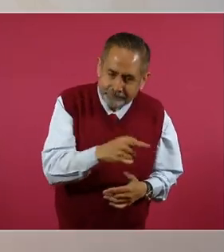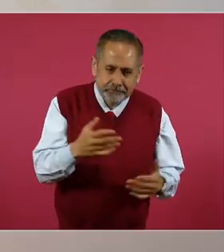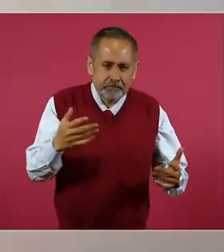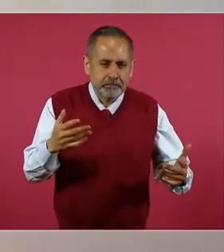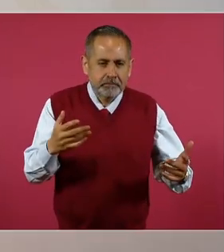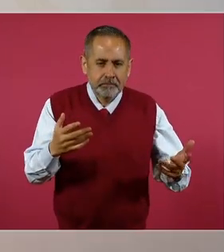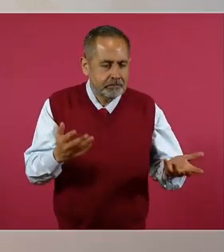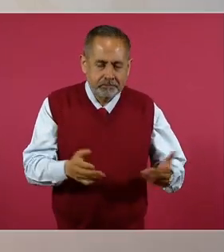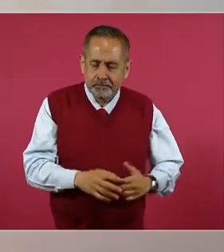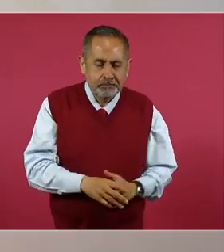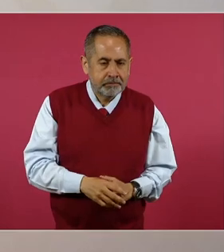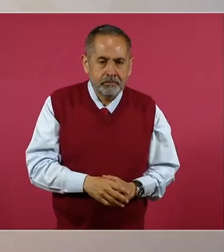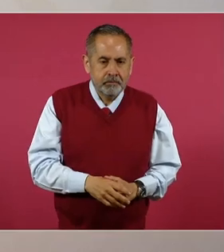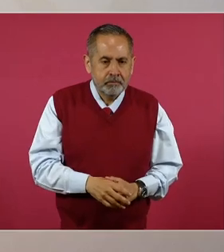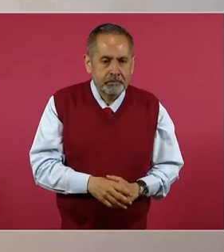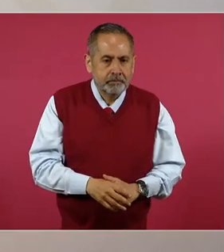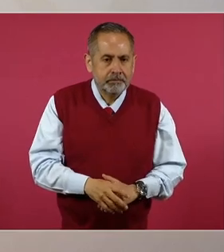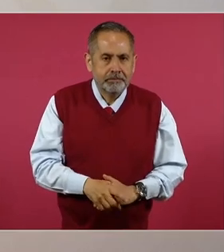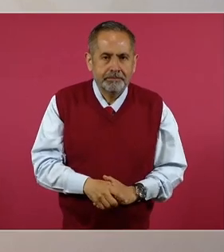sea, no